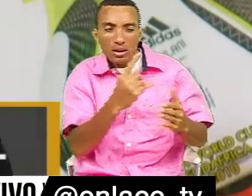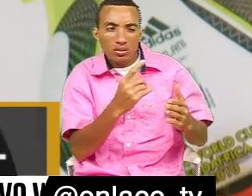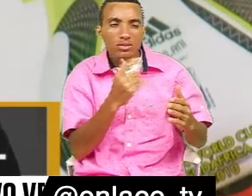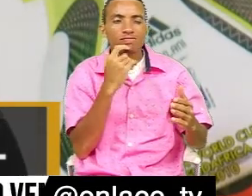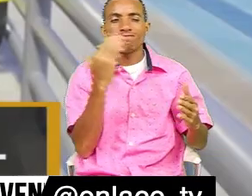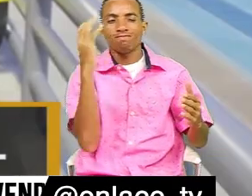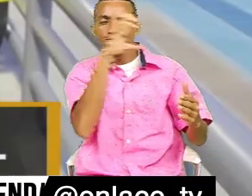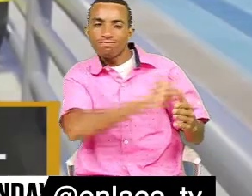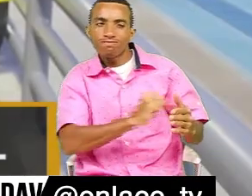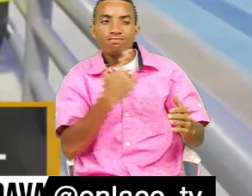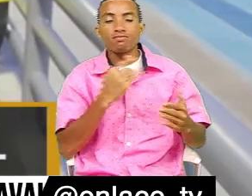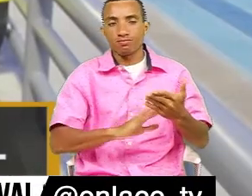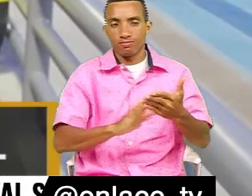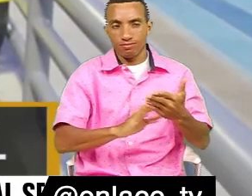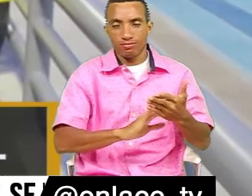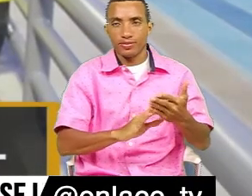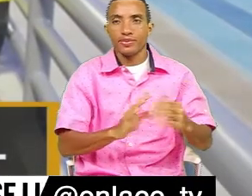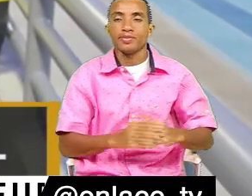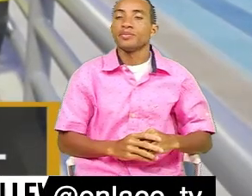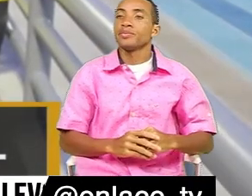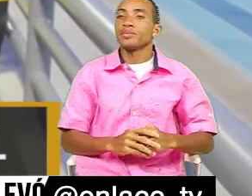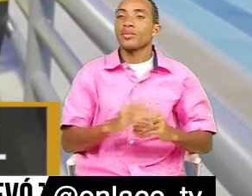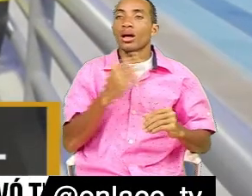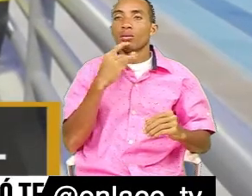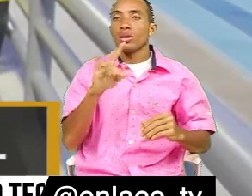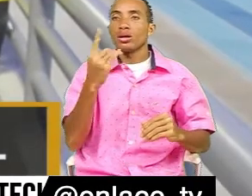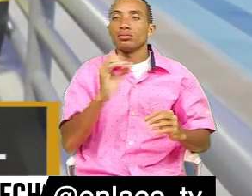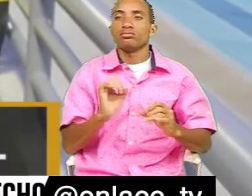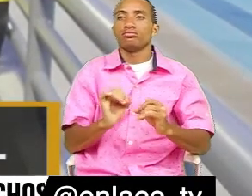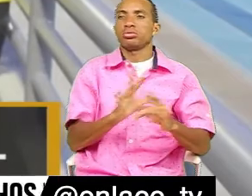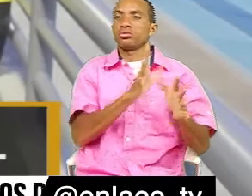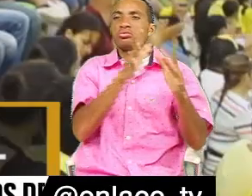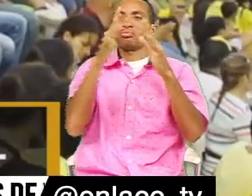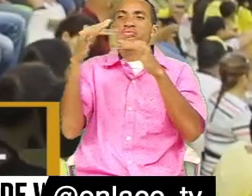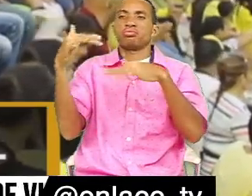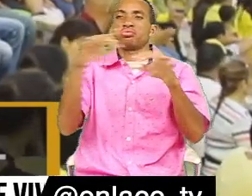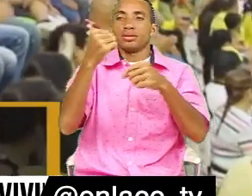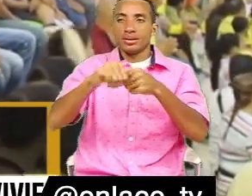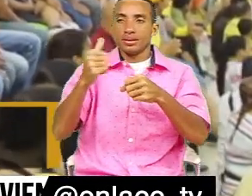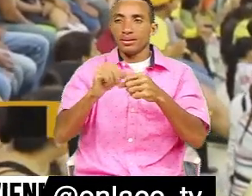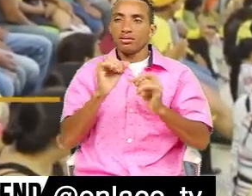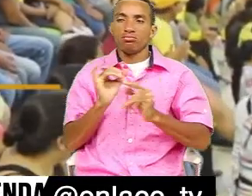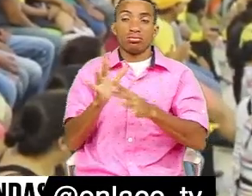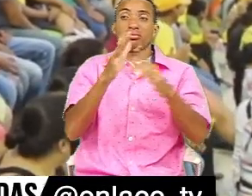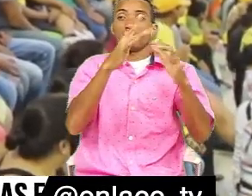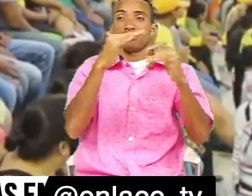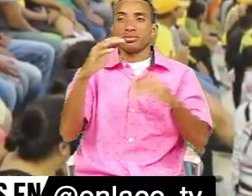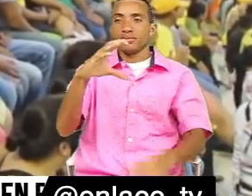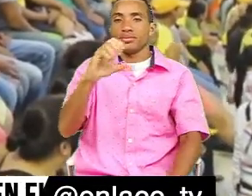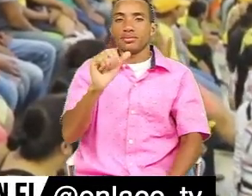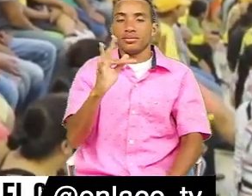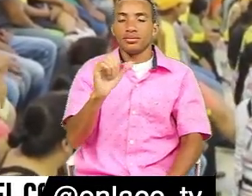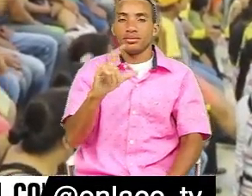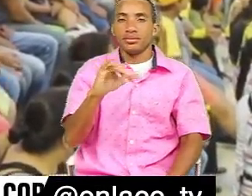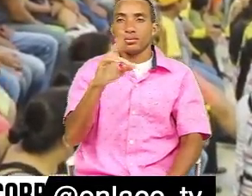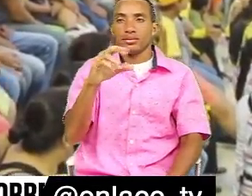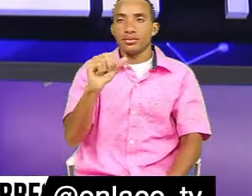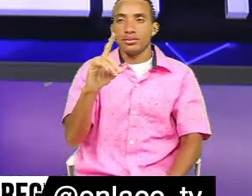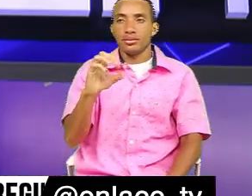debamos cerrar. El simulacro será de un escape de catalizador de la refinería de Barranca Bermeja en medio de un partido de fútbol en el Villa Zapata.